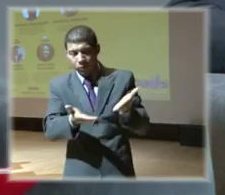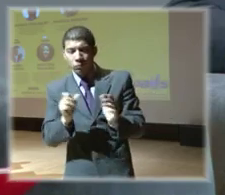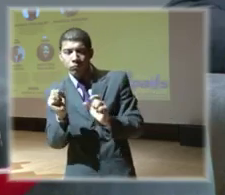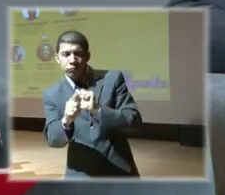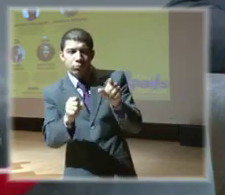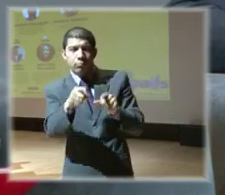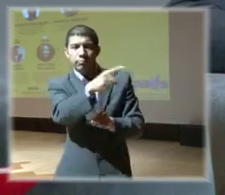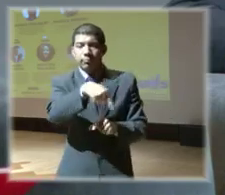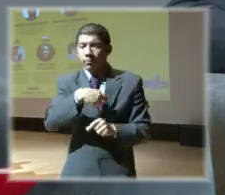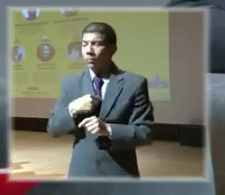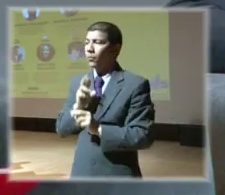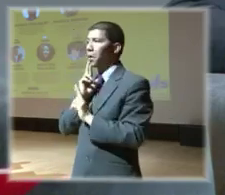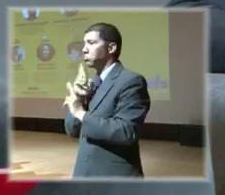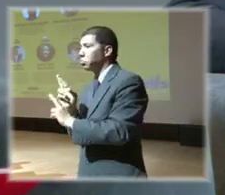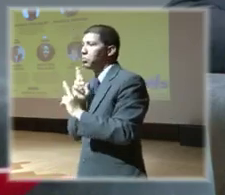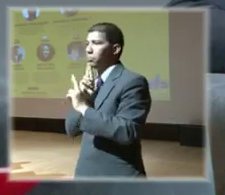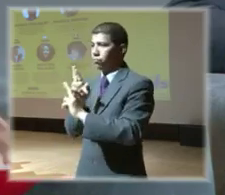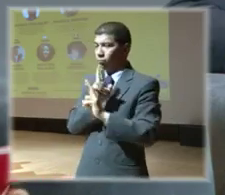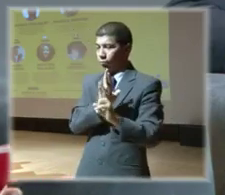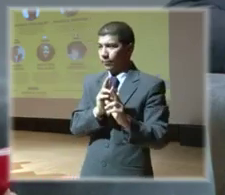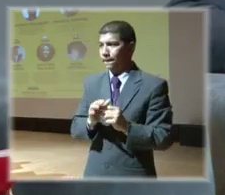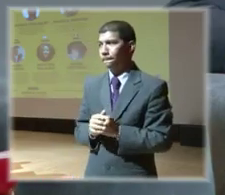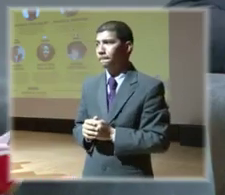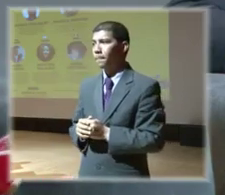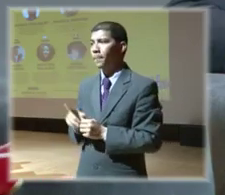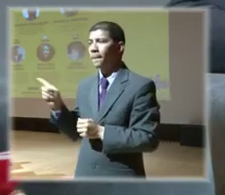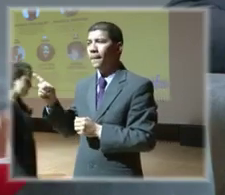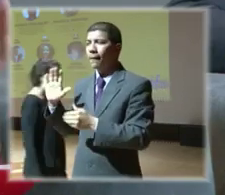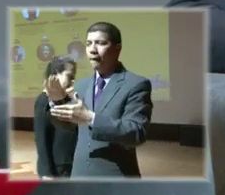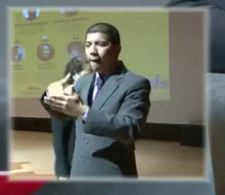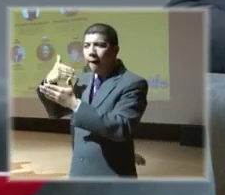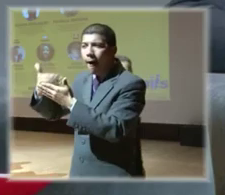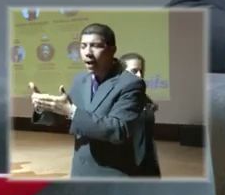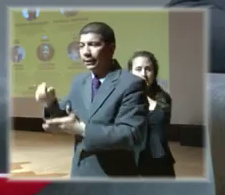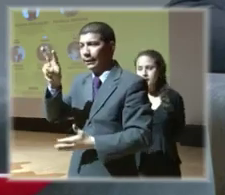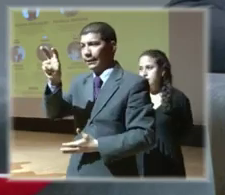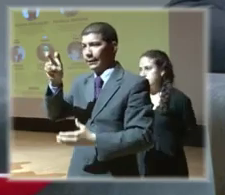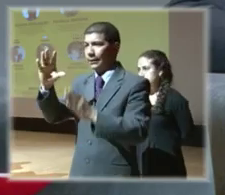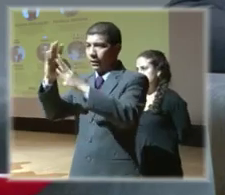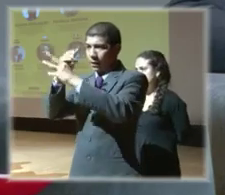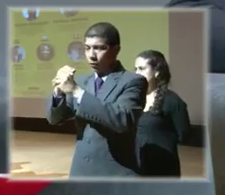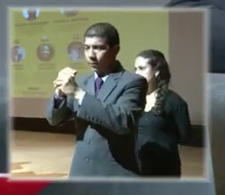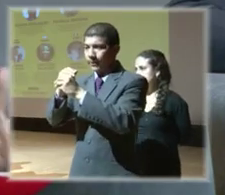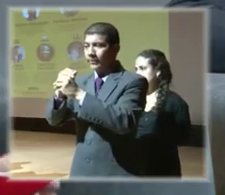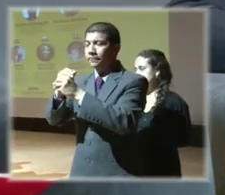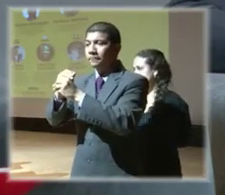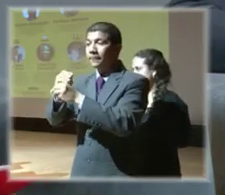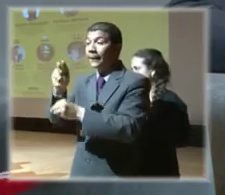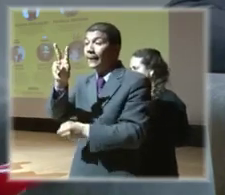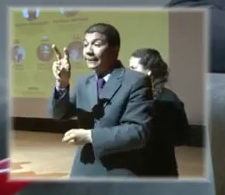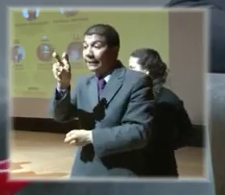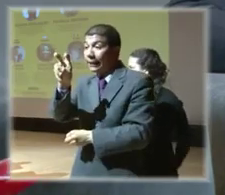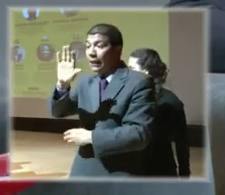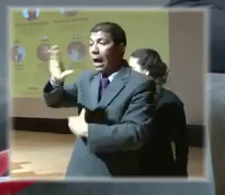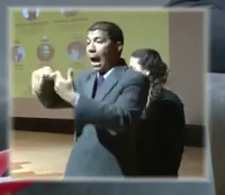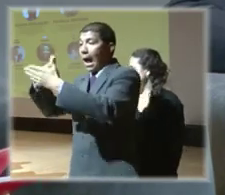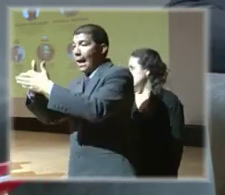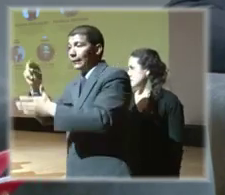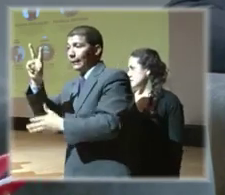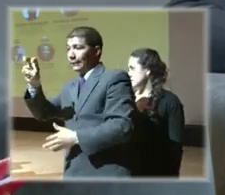Y esto durará hasta las 7 de la noche. Durante la última media hora responderemos preguntas del